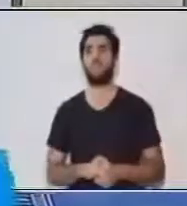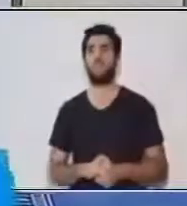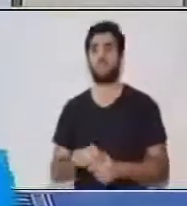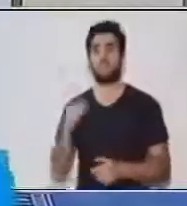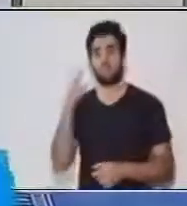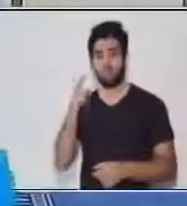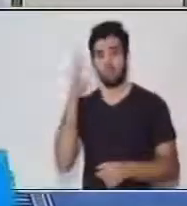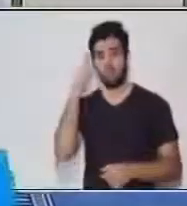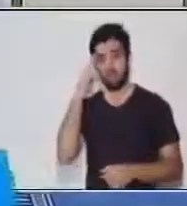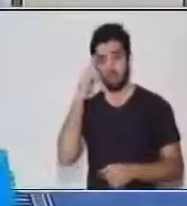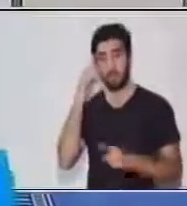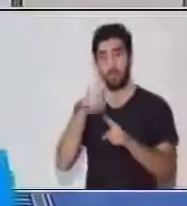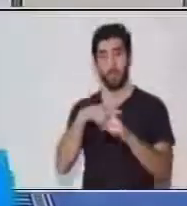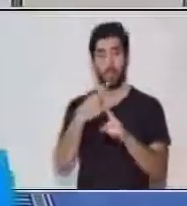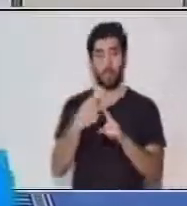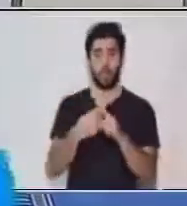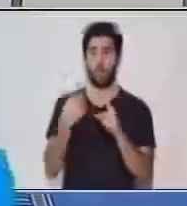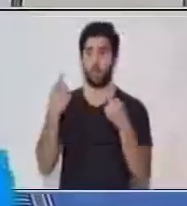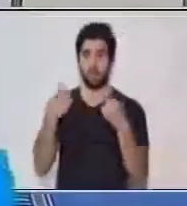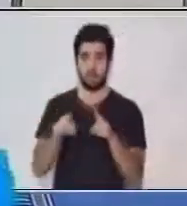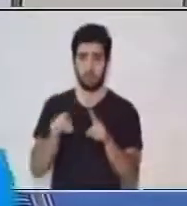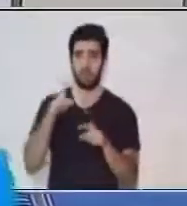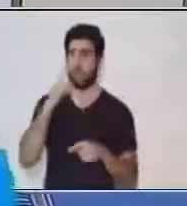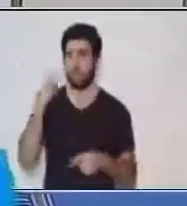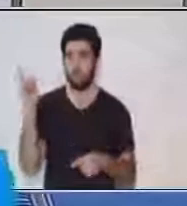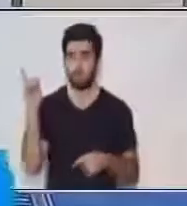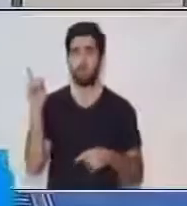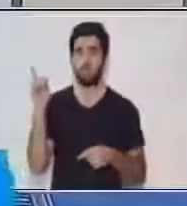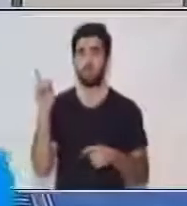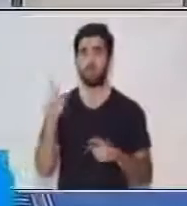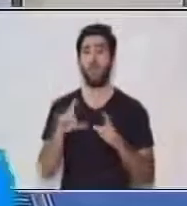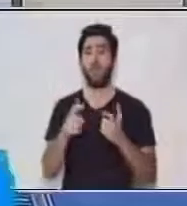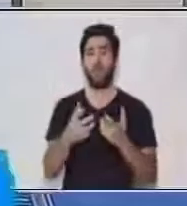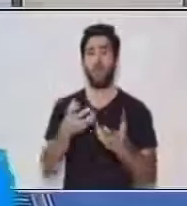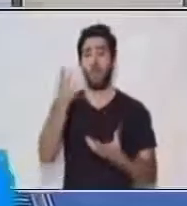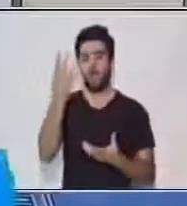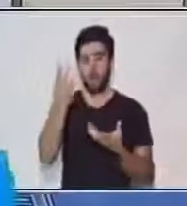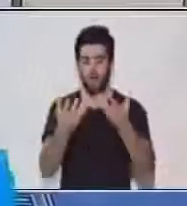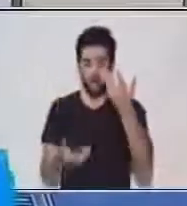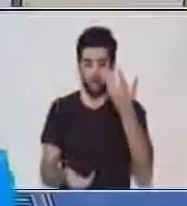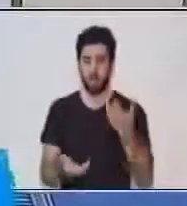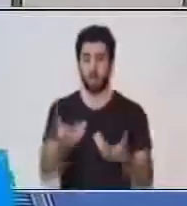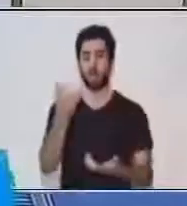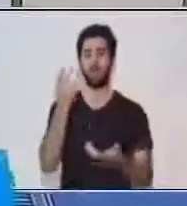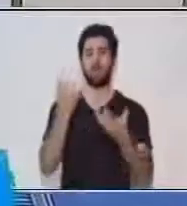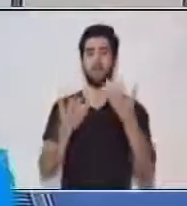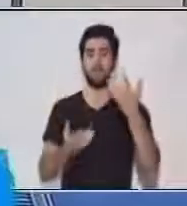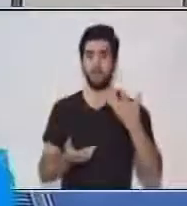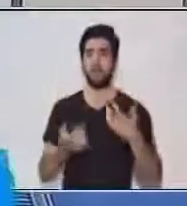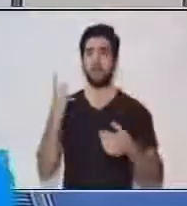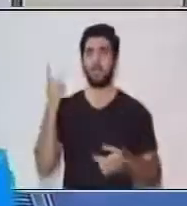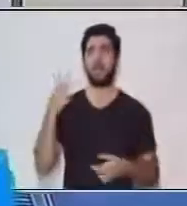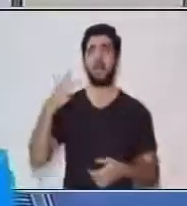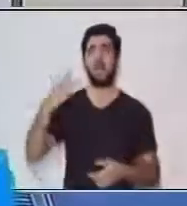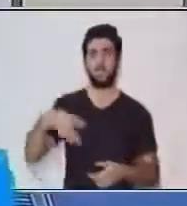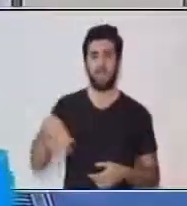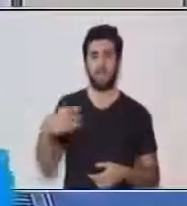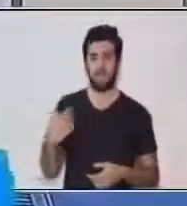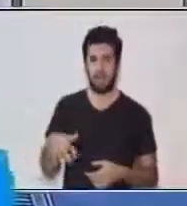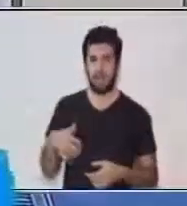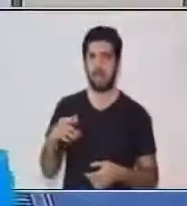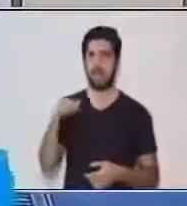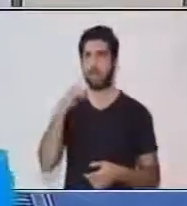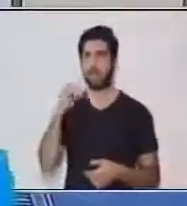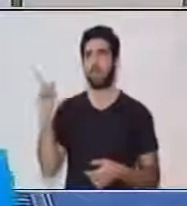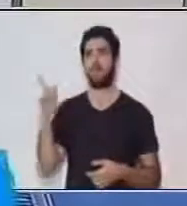cuando pasa la masa o el péndulo por el punto de equilibrio, su velocidad es máxima.